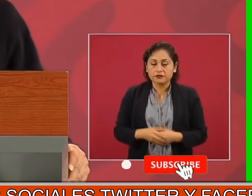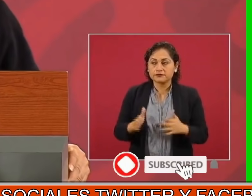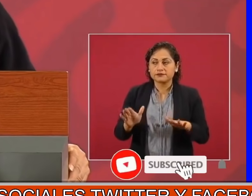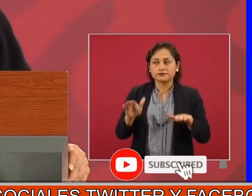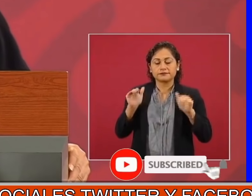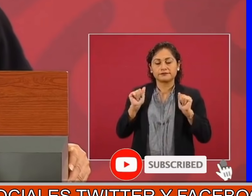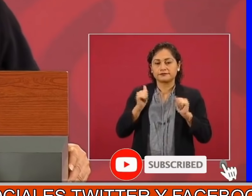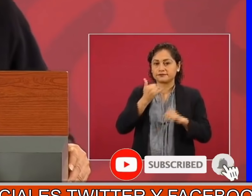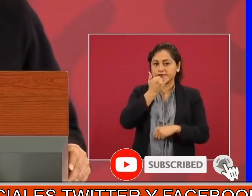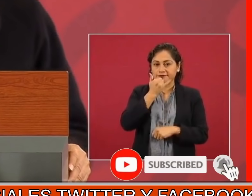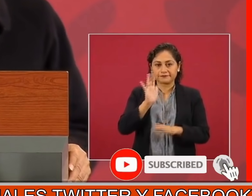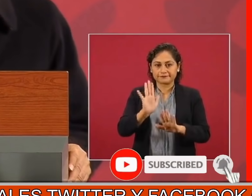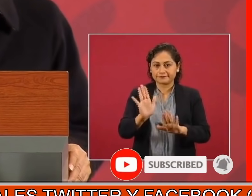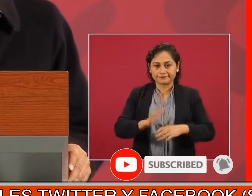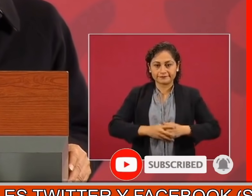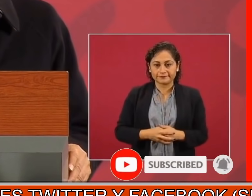No,